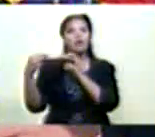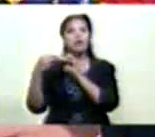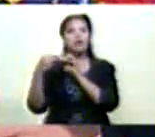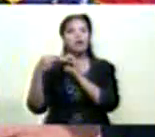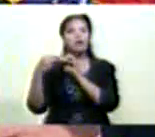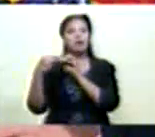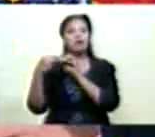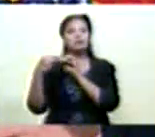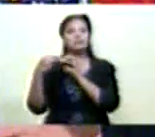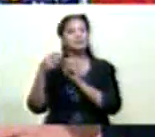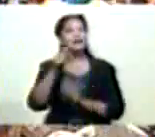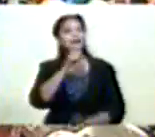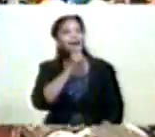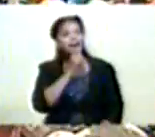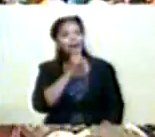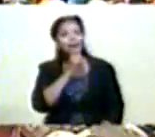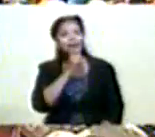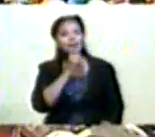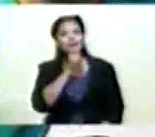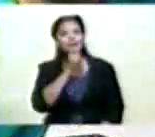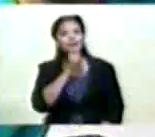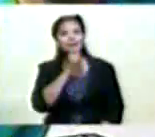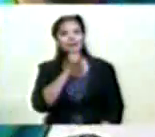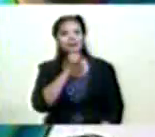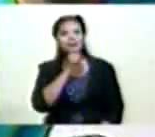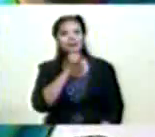¿A quién?